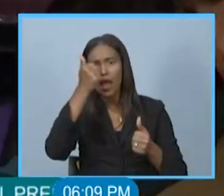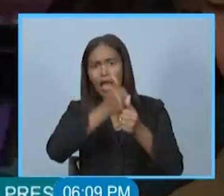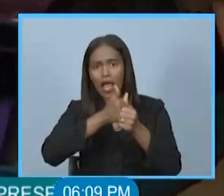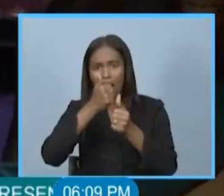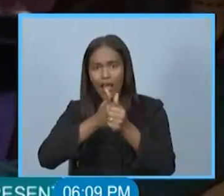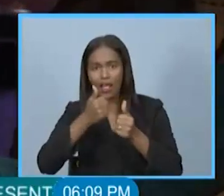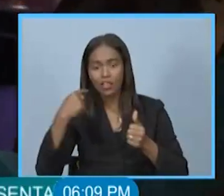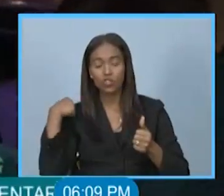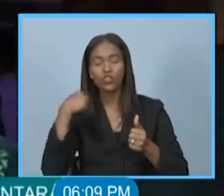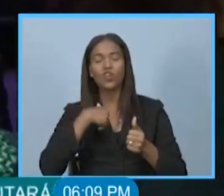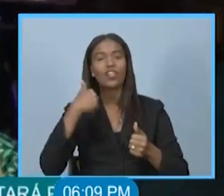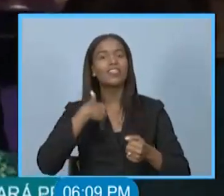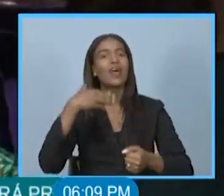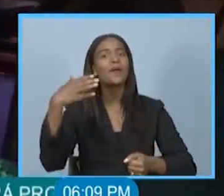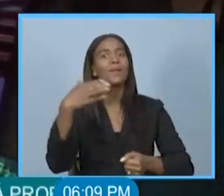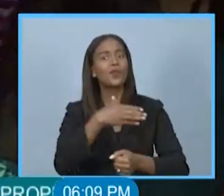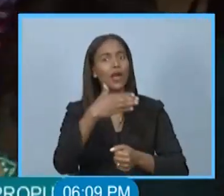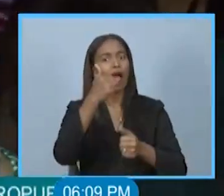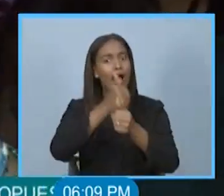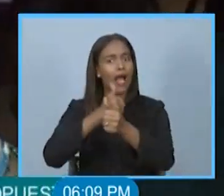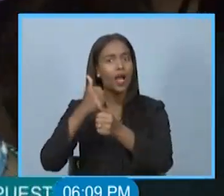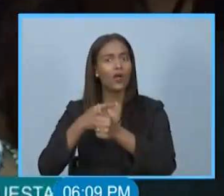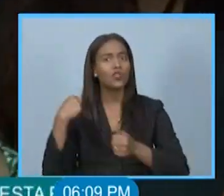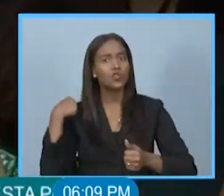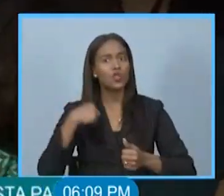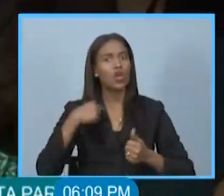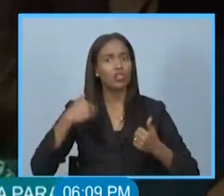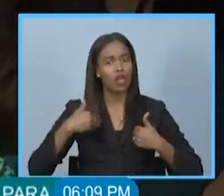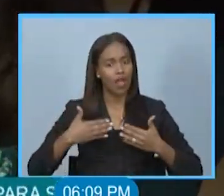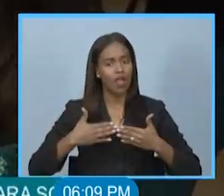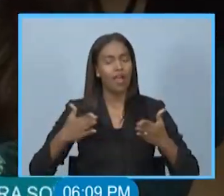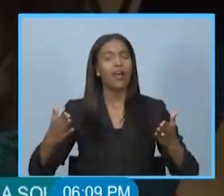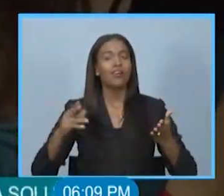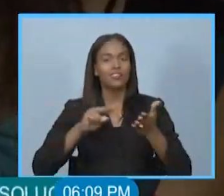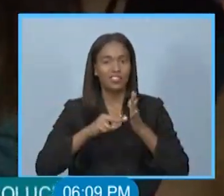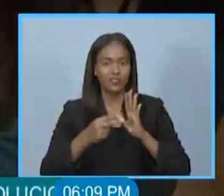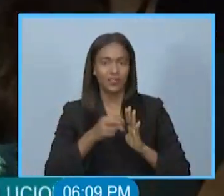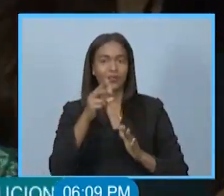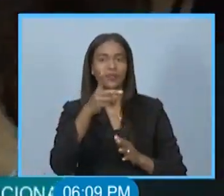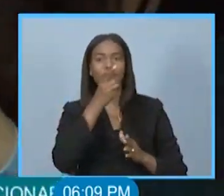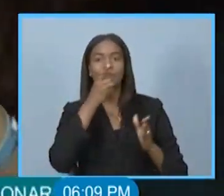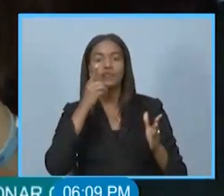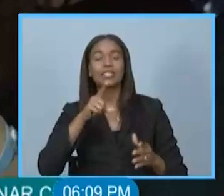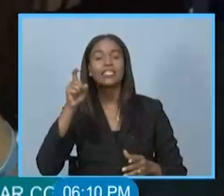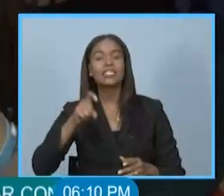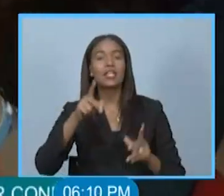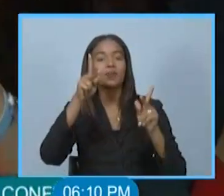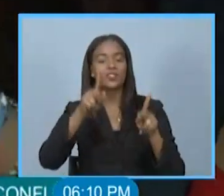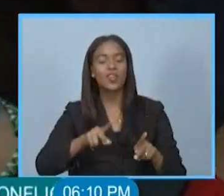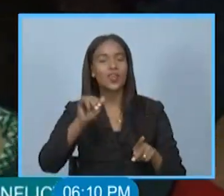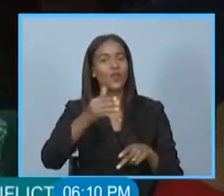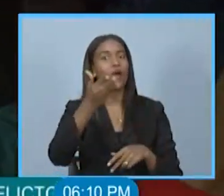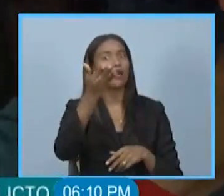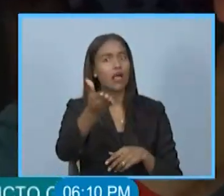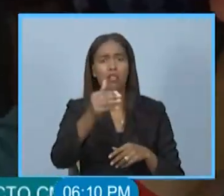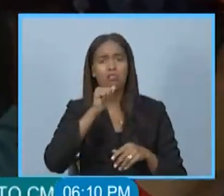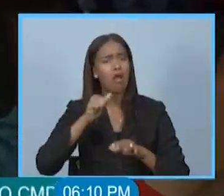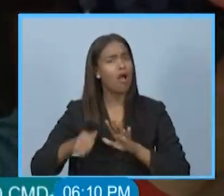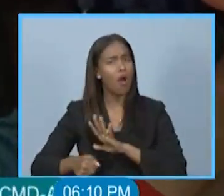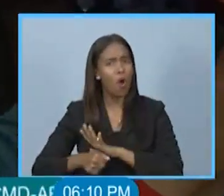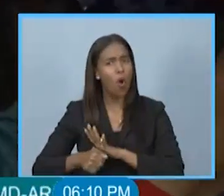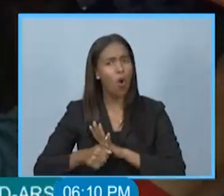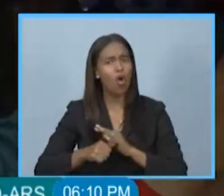tenemos un superpoder porque cada uno de nosotros tenemos algo que brindar Así es que la televisión dominicana necesitan un talento como tú no te escondas